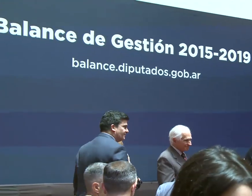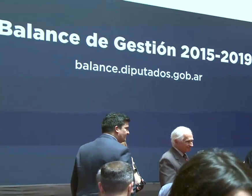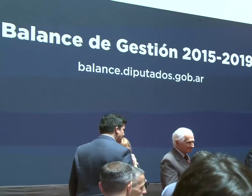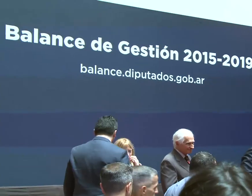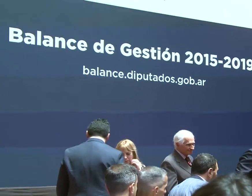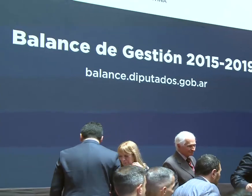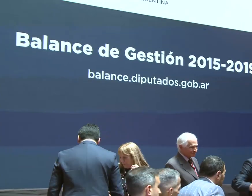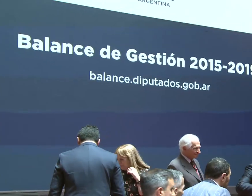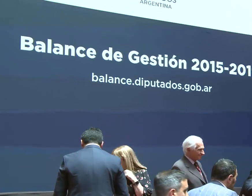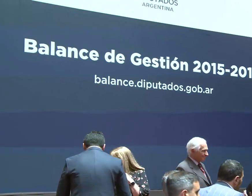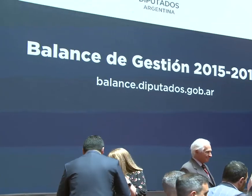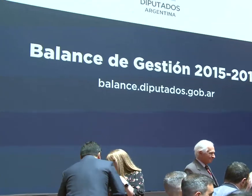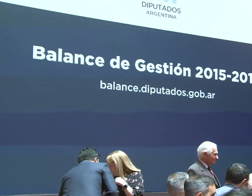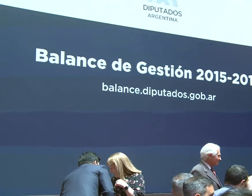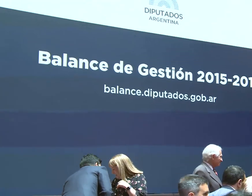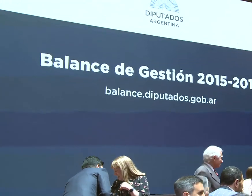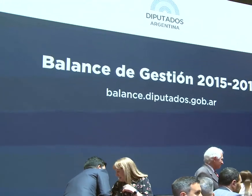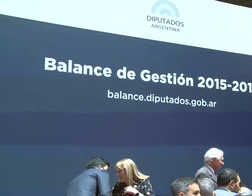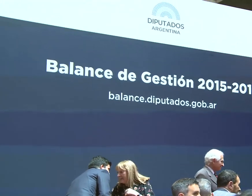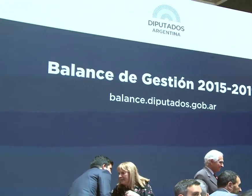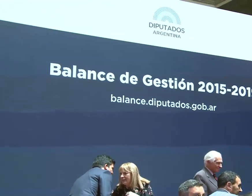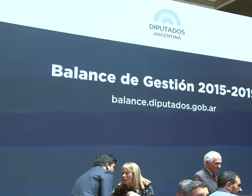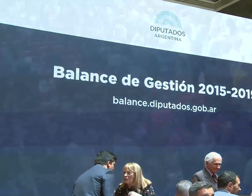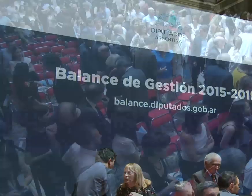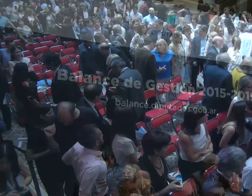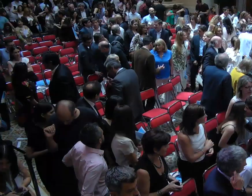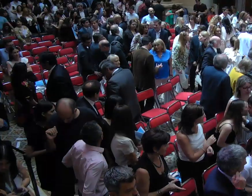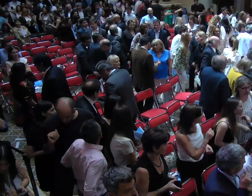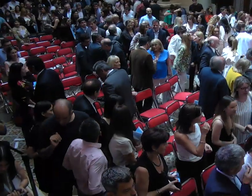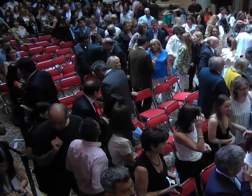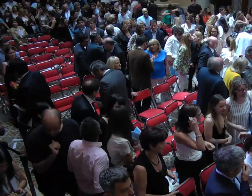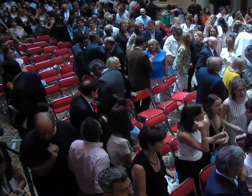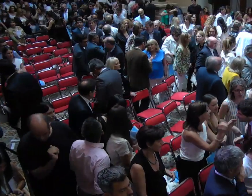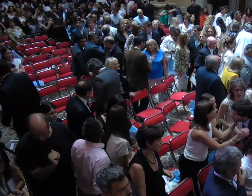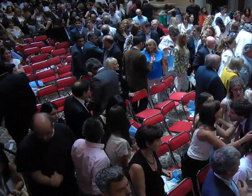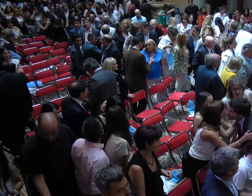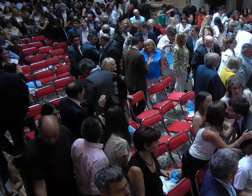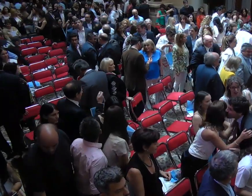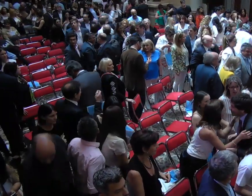recuerden, siempre son bienvenidos en nombre de la Honorable Cámara de Diputados de la Nación.